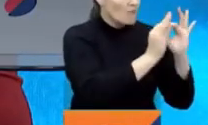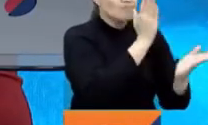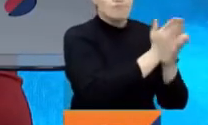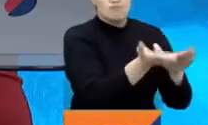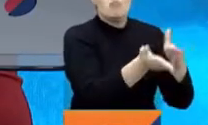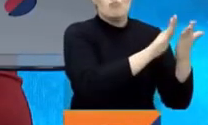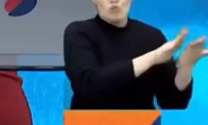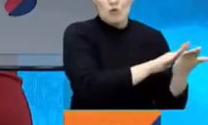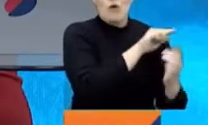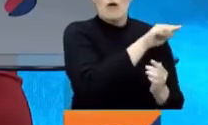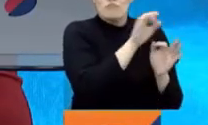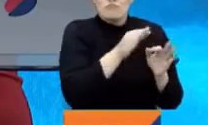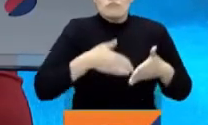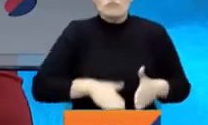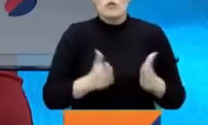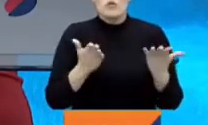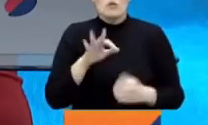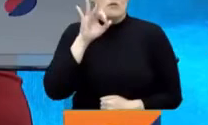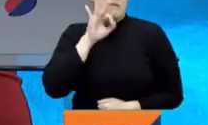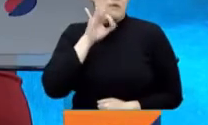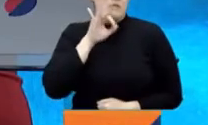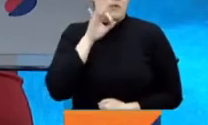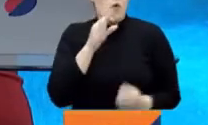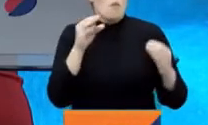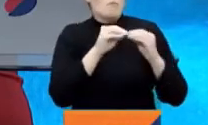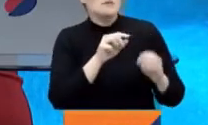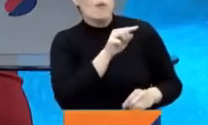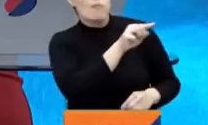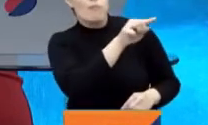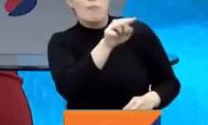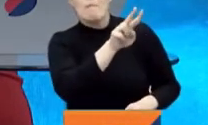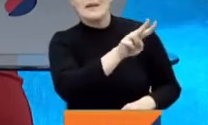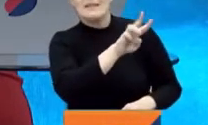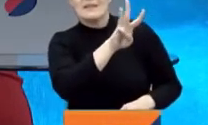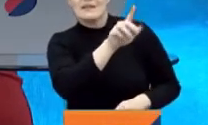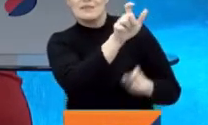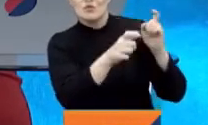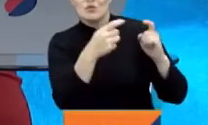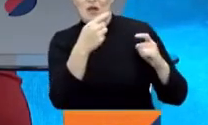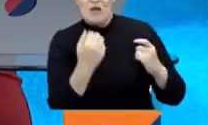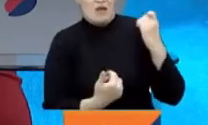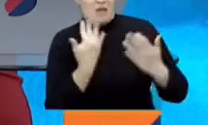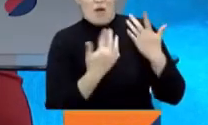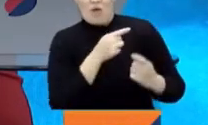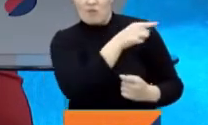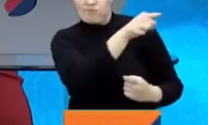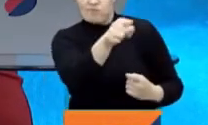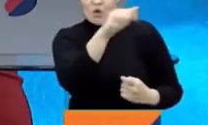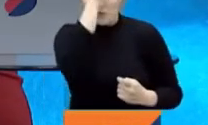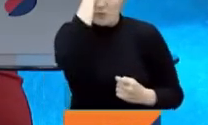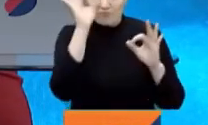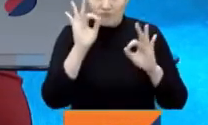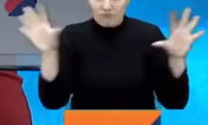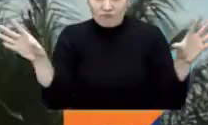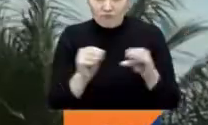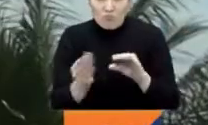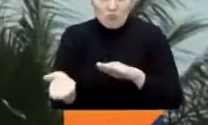En centros hospitalarios permanecen también en observación 23 heridos. Las víctimas mortales ya son